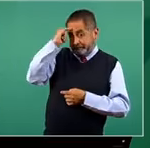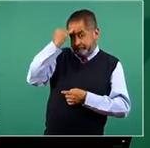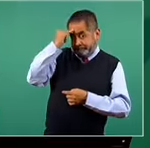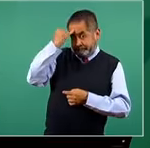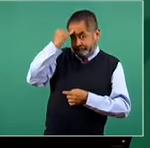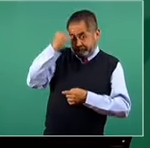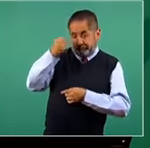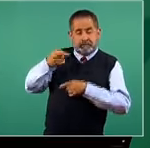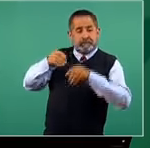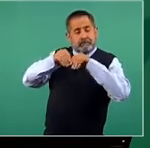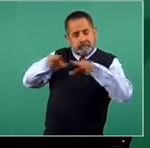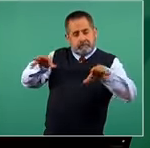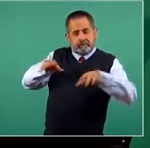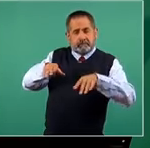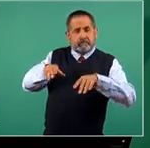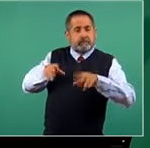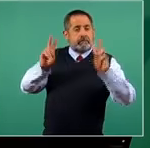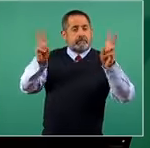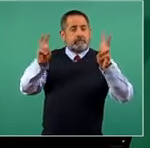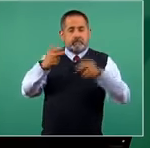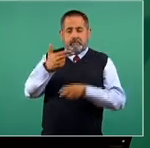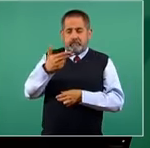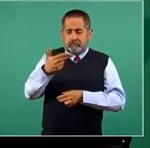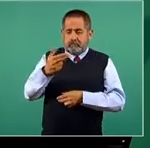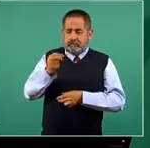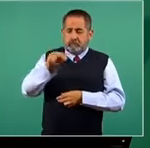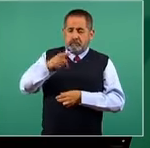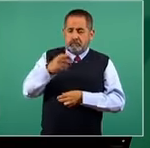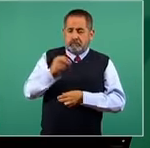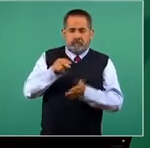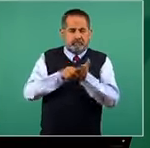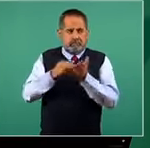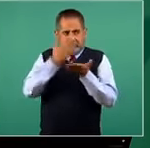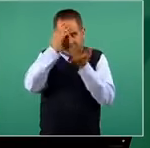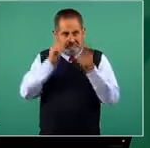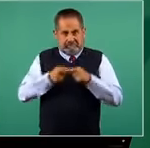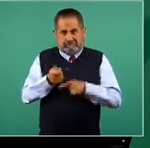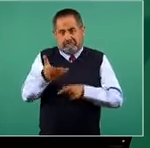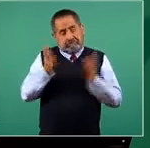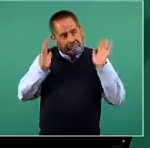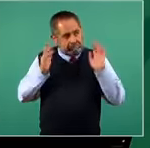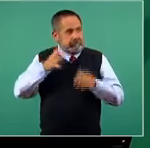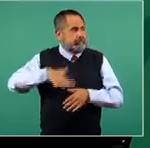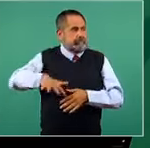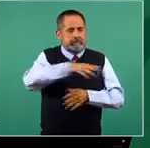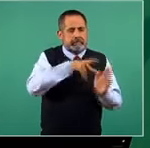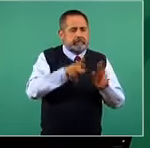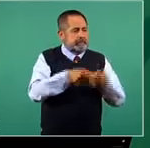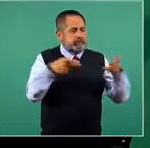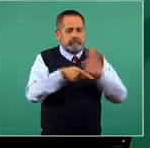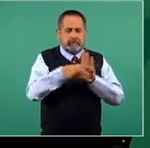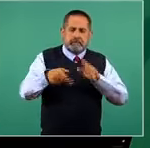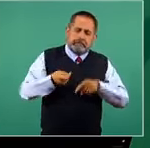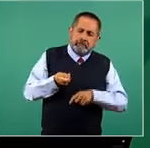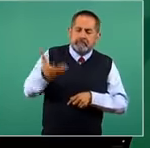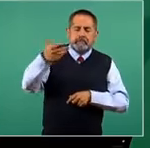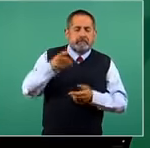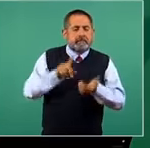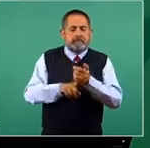que popularmente se le llamó el hongo negro. No sé quién lo designó así, pero le empezaron a decir así en los medios